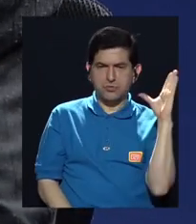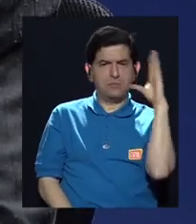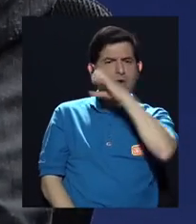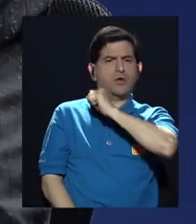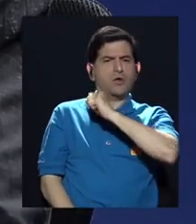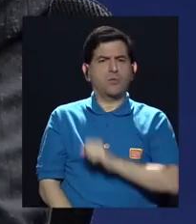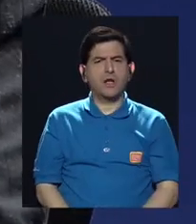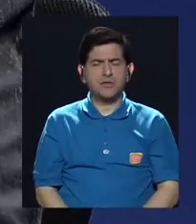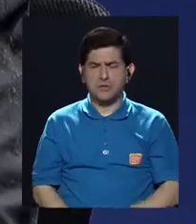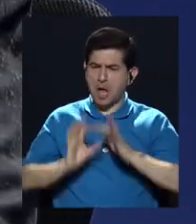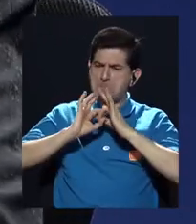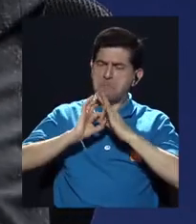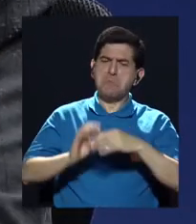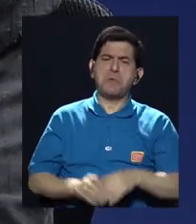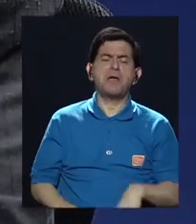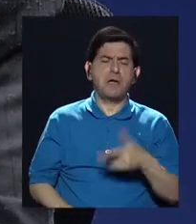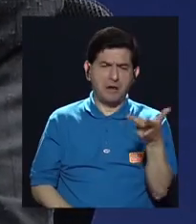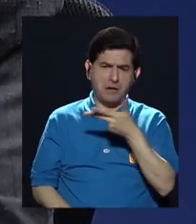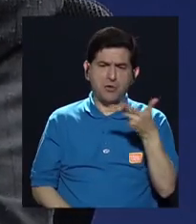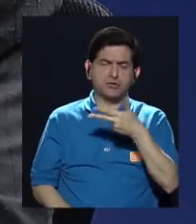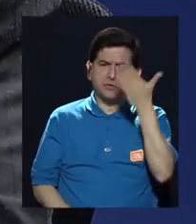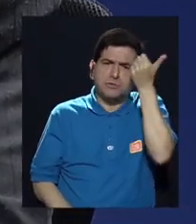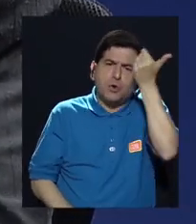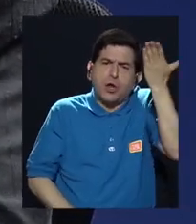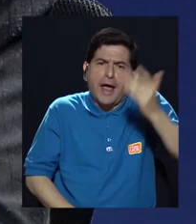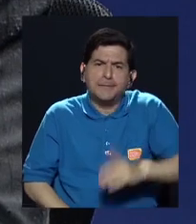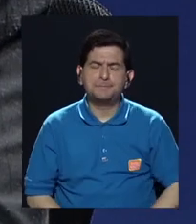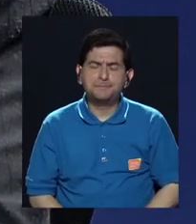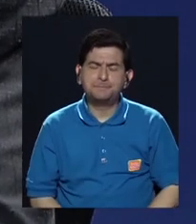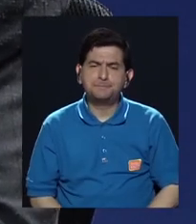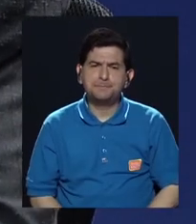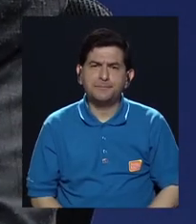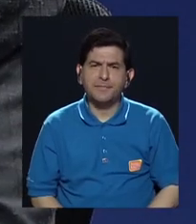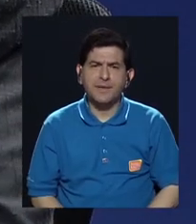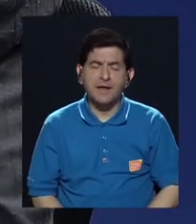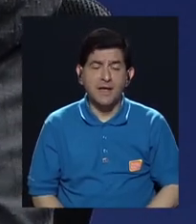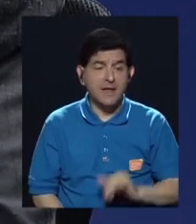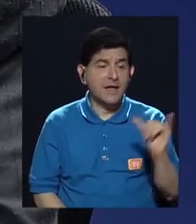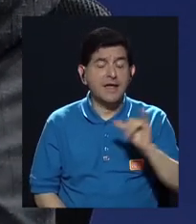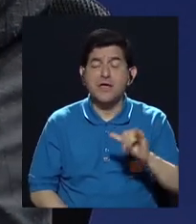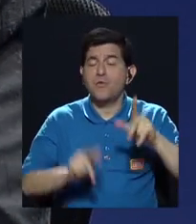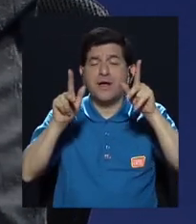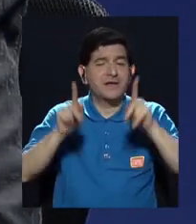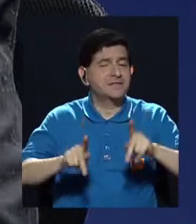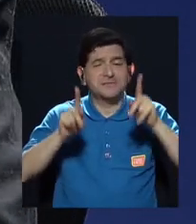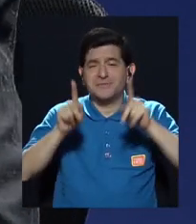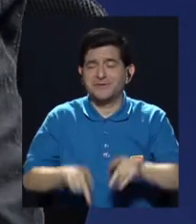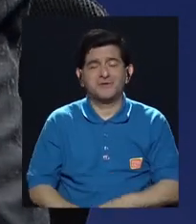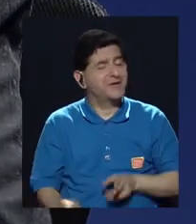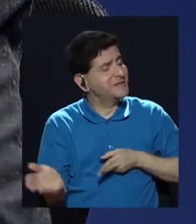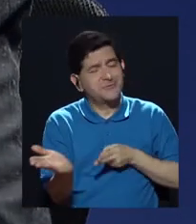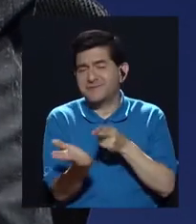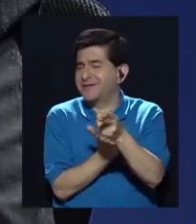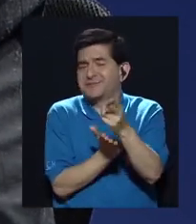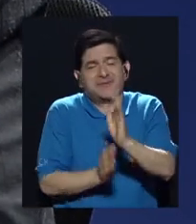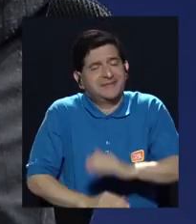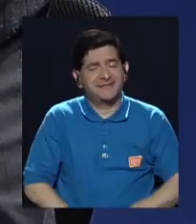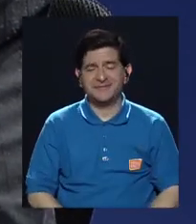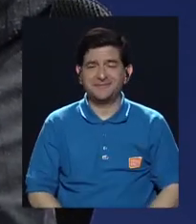más me doy cuenta de por qué es que se llevaban tan bien los tres. Porque eran aves del mismo corral,